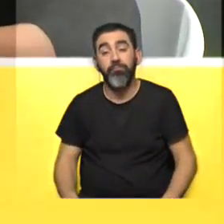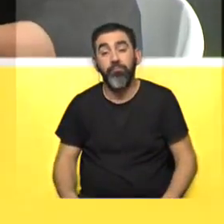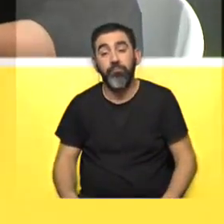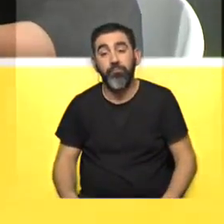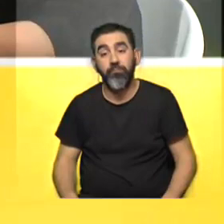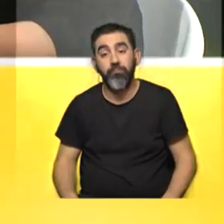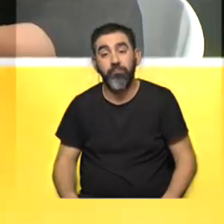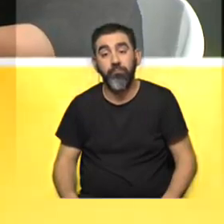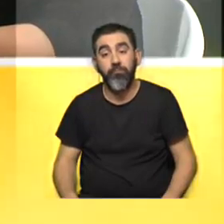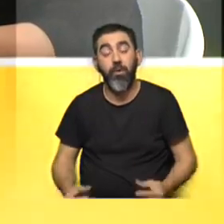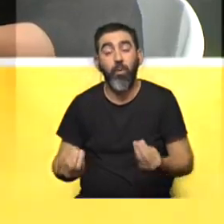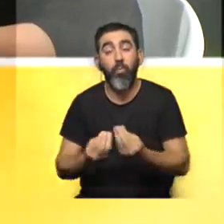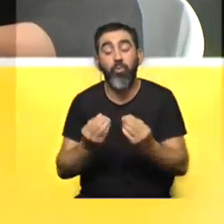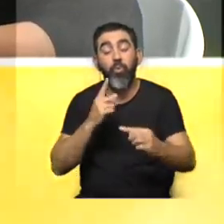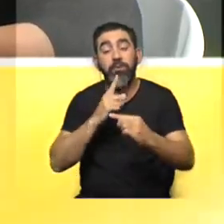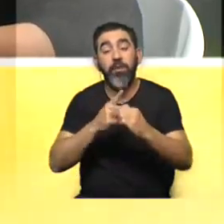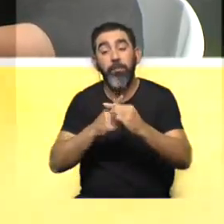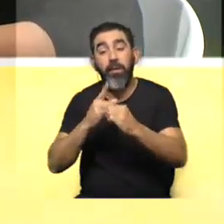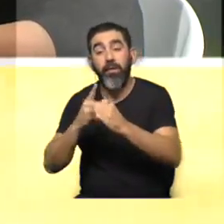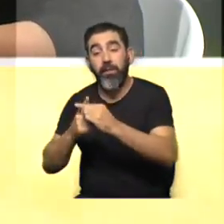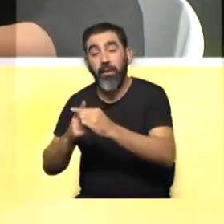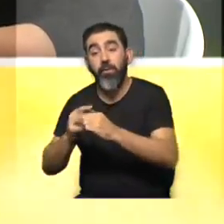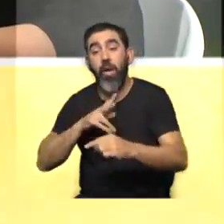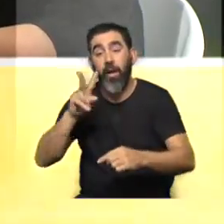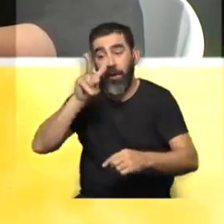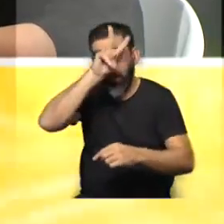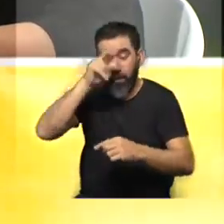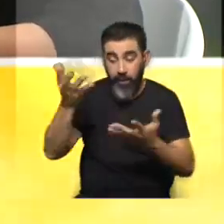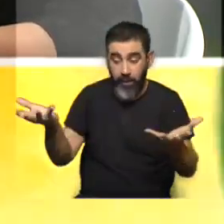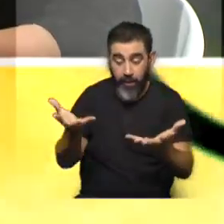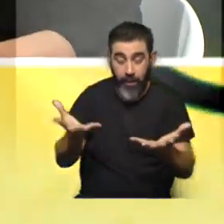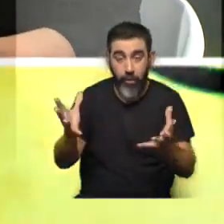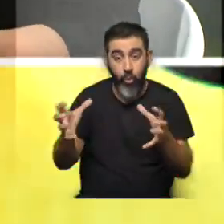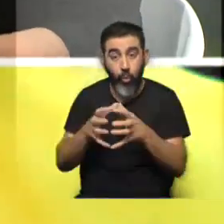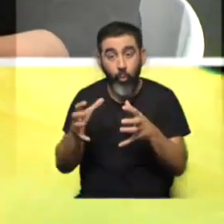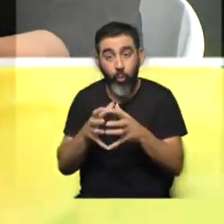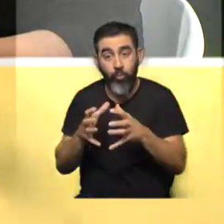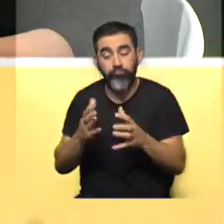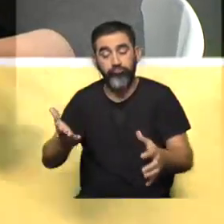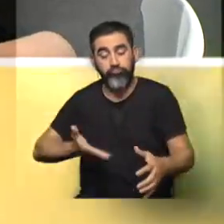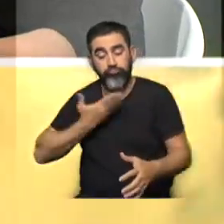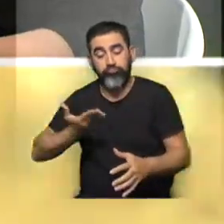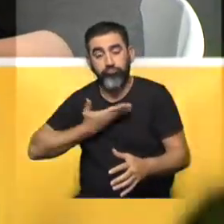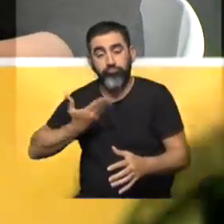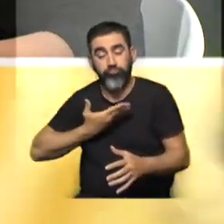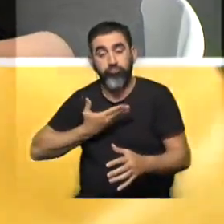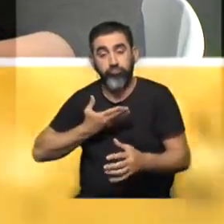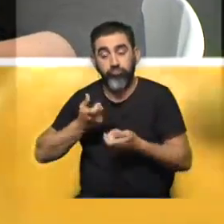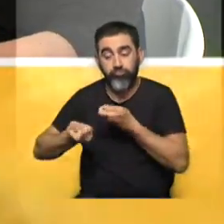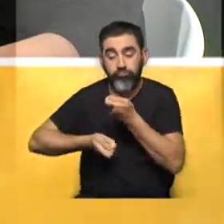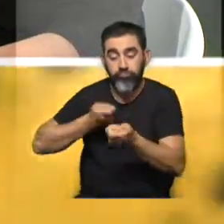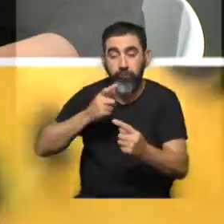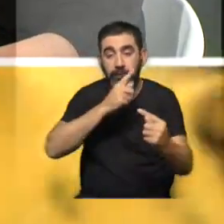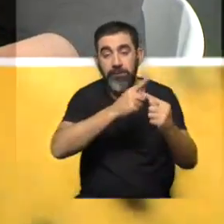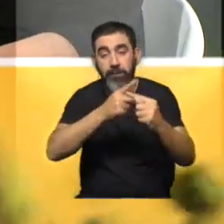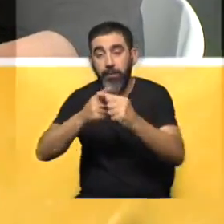probablemente muchos son cementerios y hay comunidades indígenas actuales que, bueno, reclaman también que la intervención de